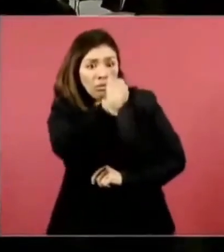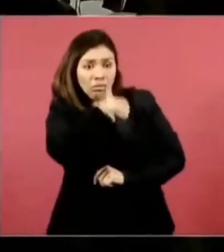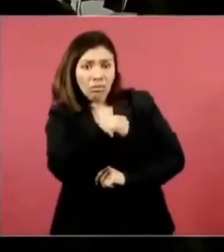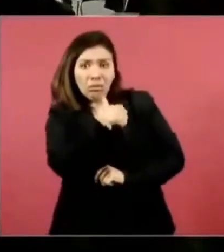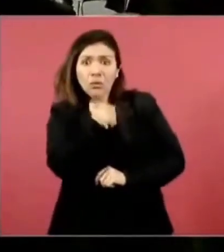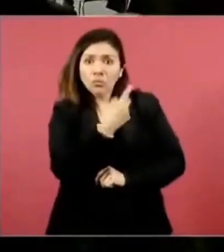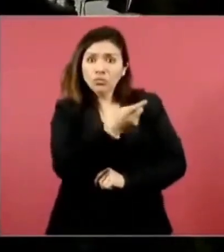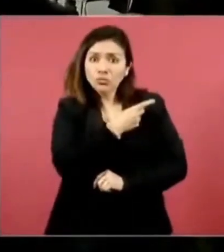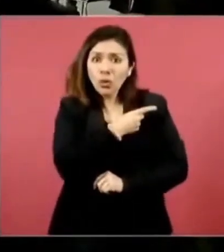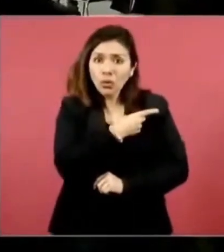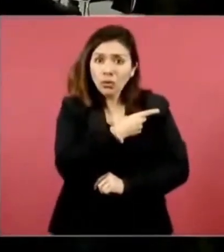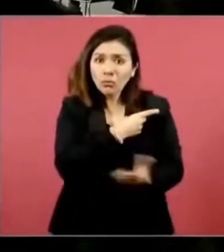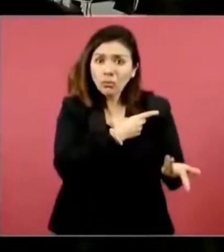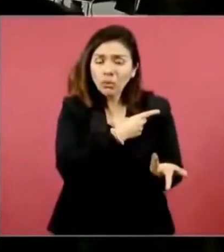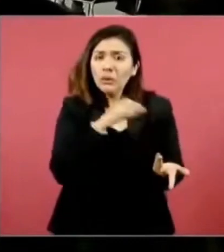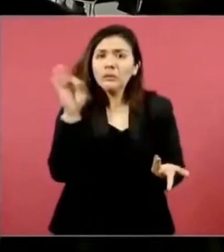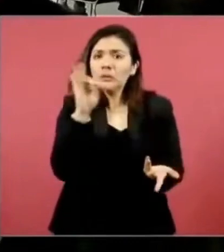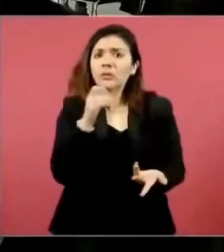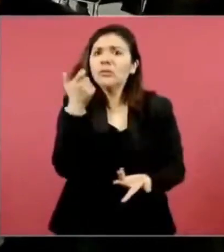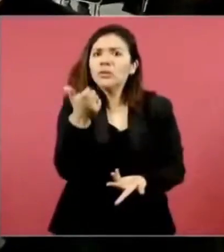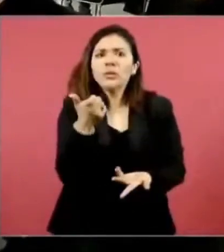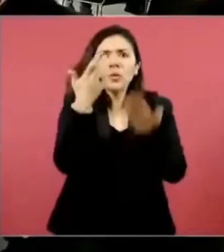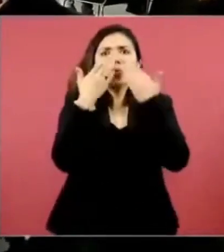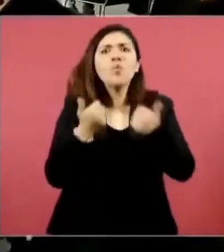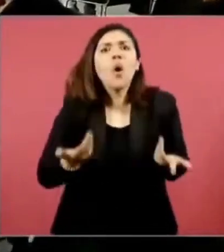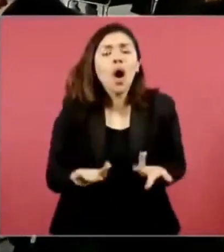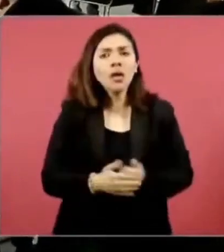Y si no hay recursos,